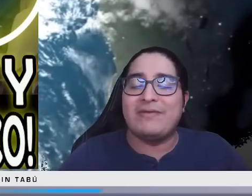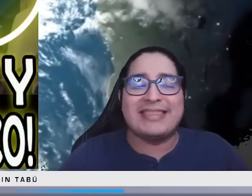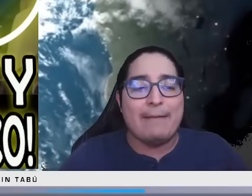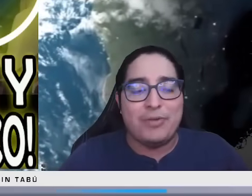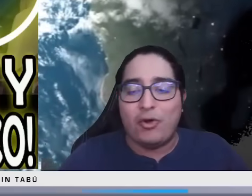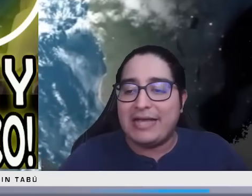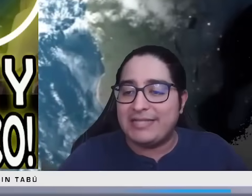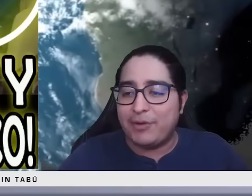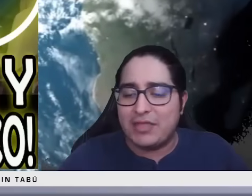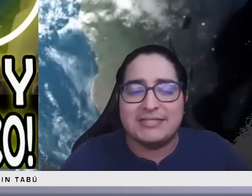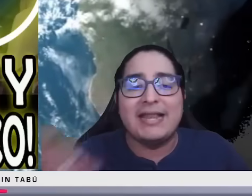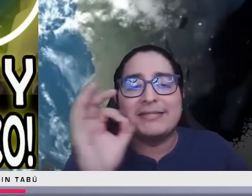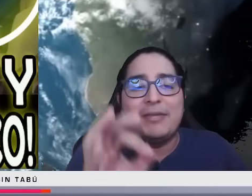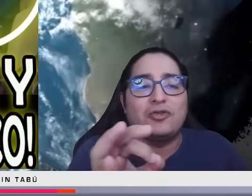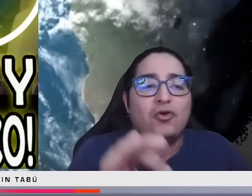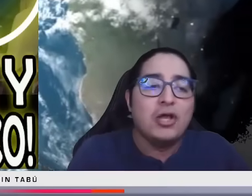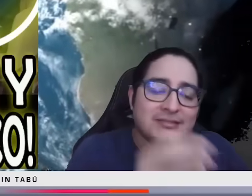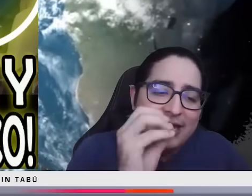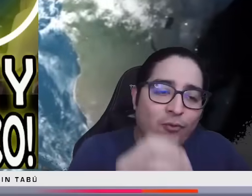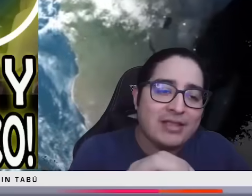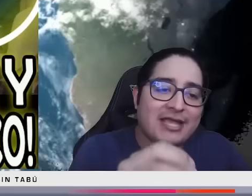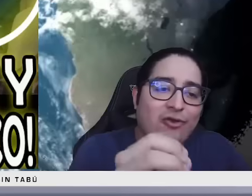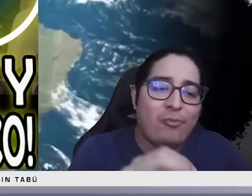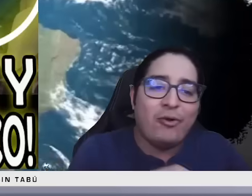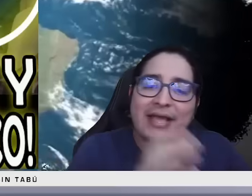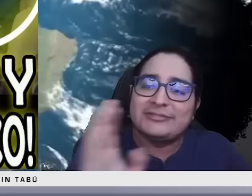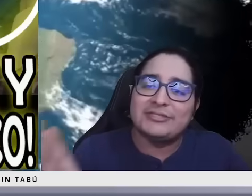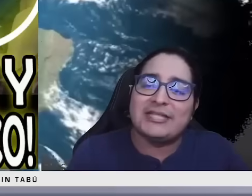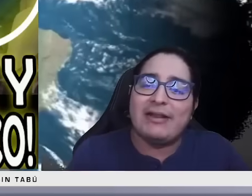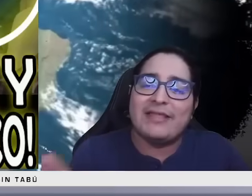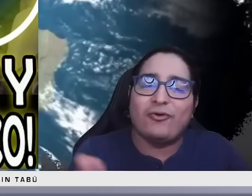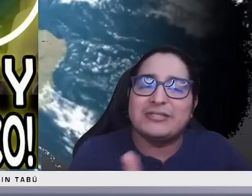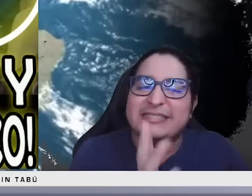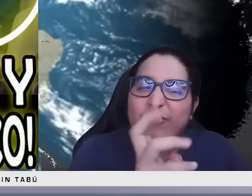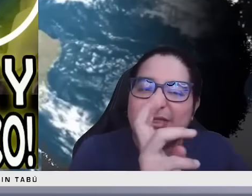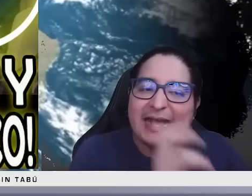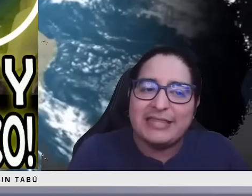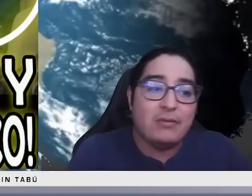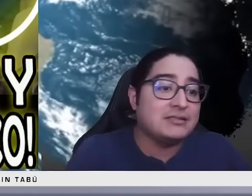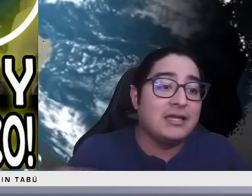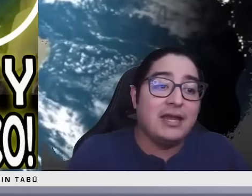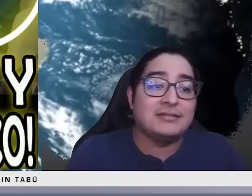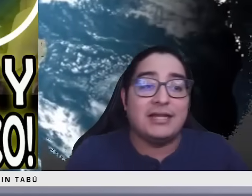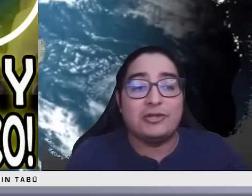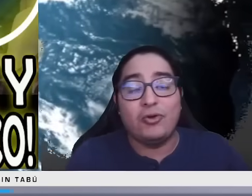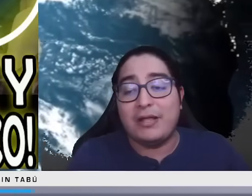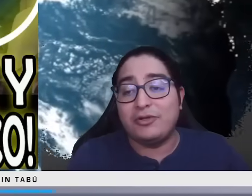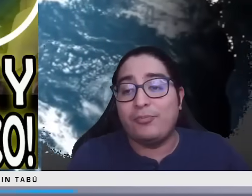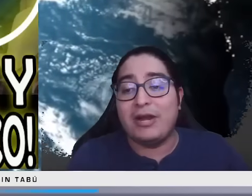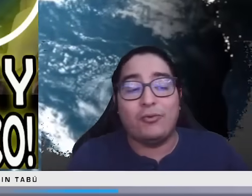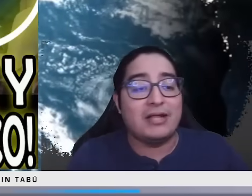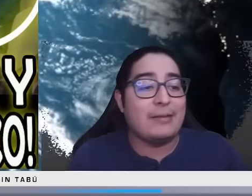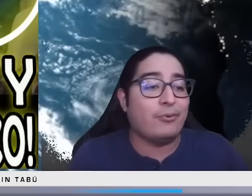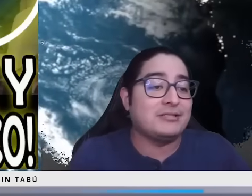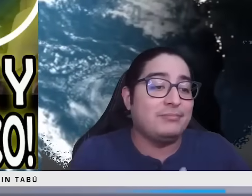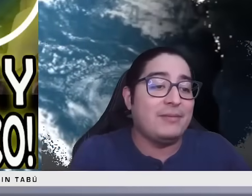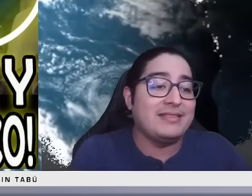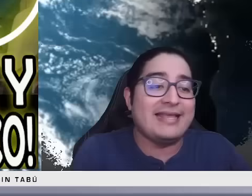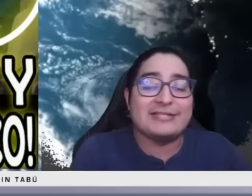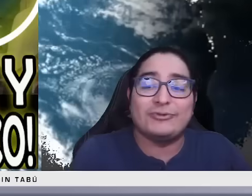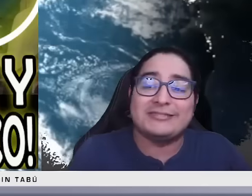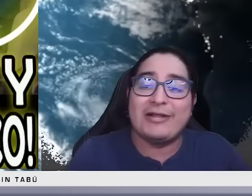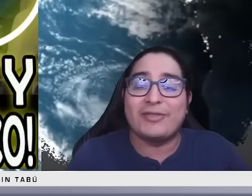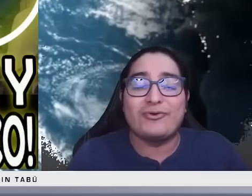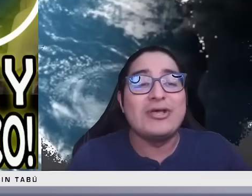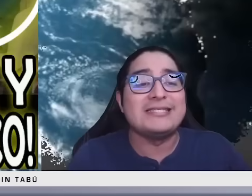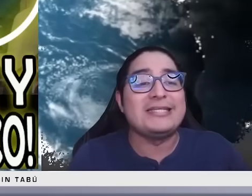Claudia Sheinbaum trapeó a esta periodista y le repito, ¿se dan cuenta cómo estos les hablan de cosas según negativas y les sale el tiro por la culata? Porque